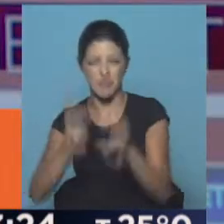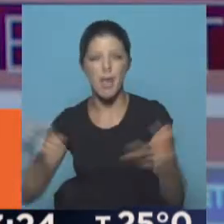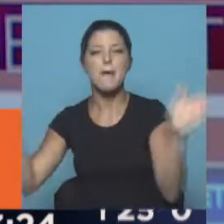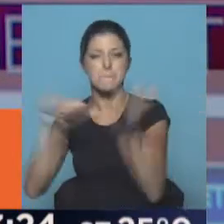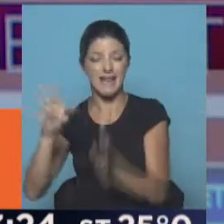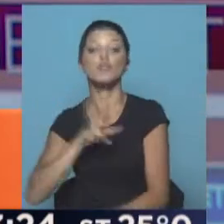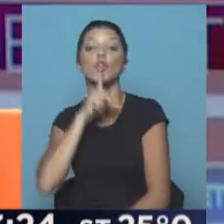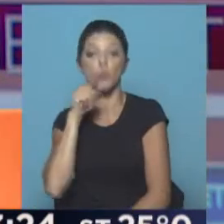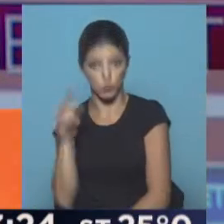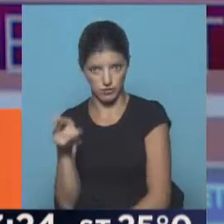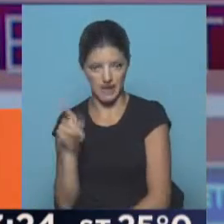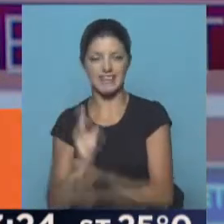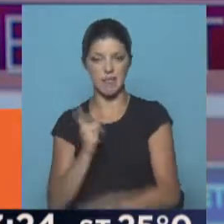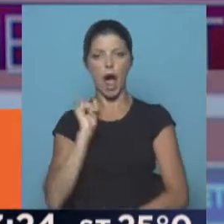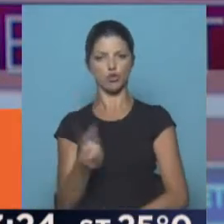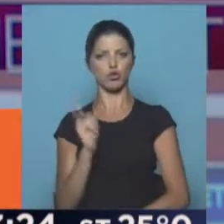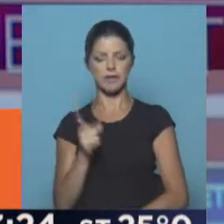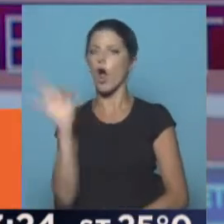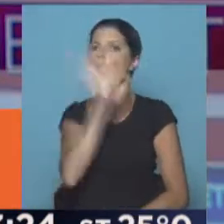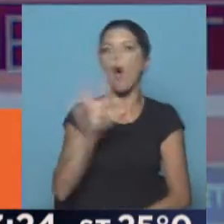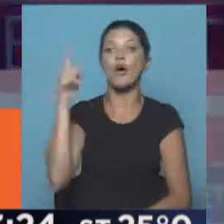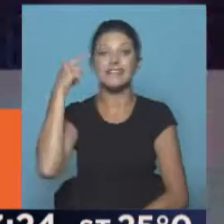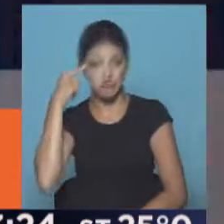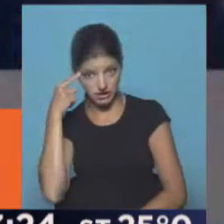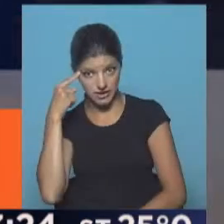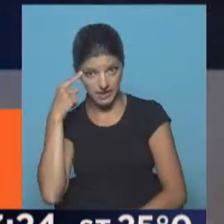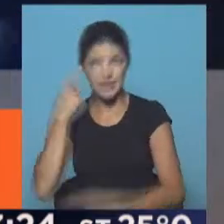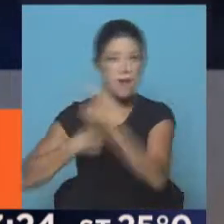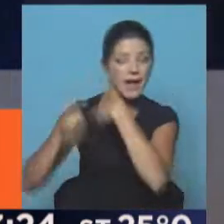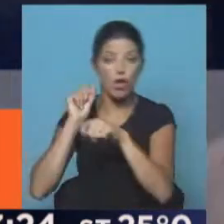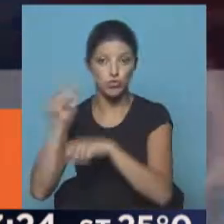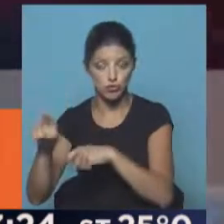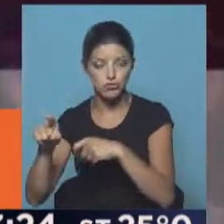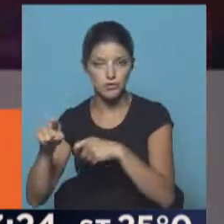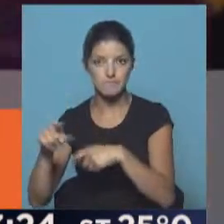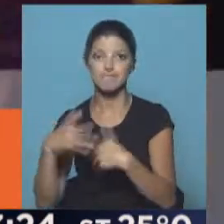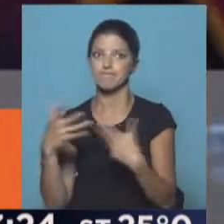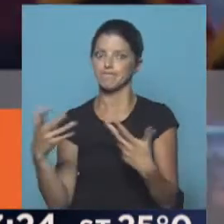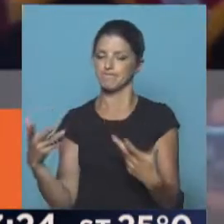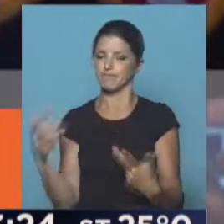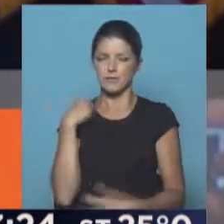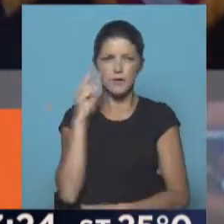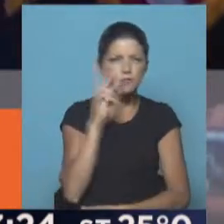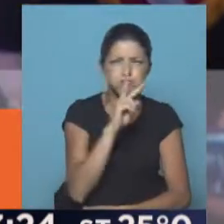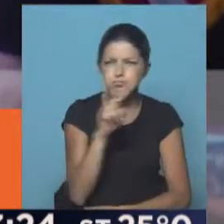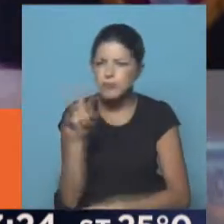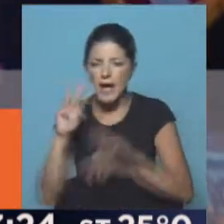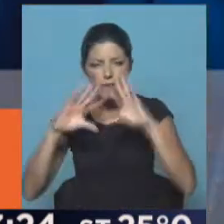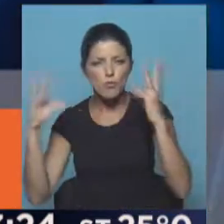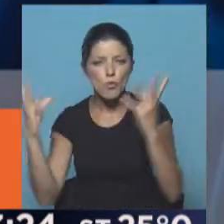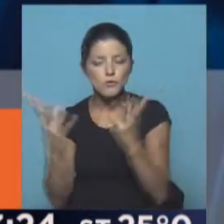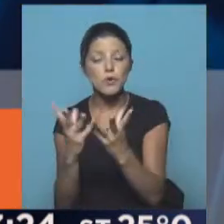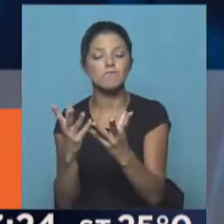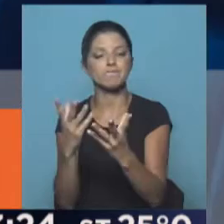su propensión autoritaria, o China y su leninismo de mercado, ve que el paisaje mundial es un